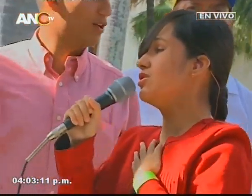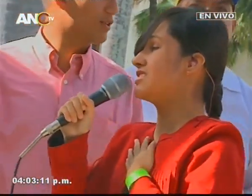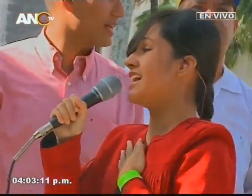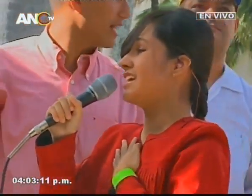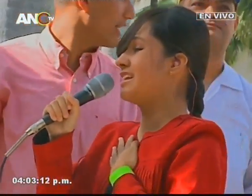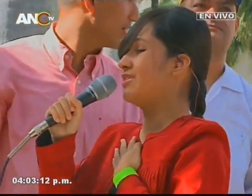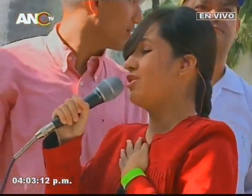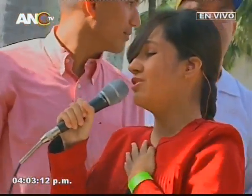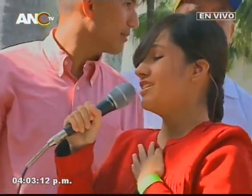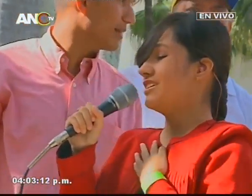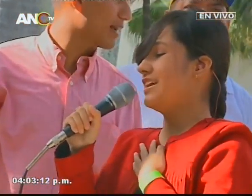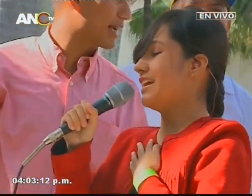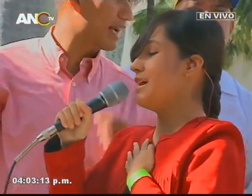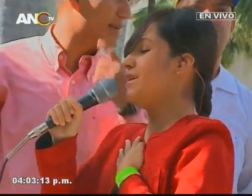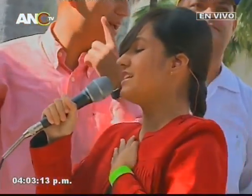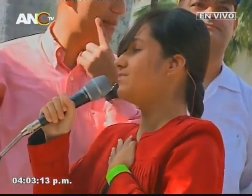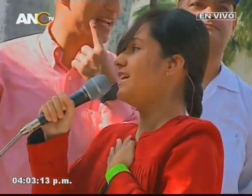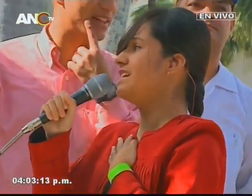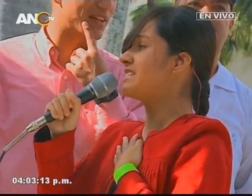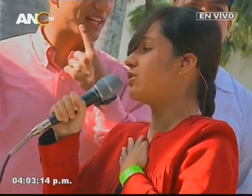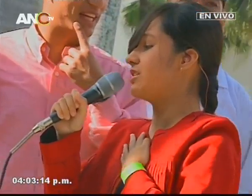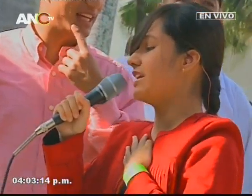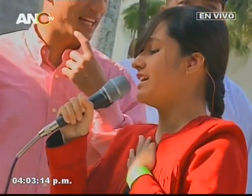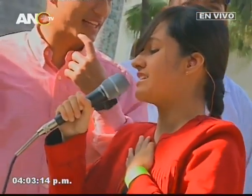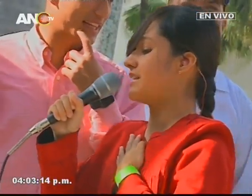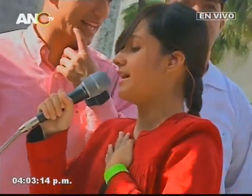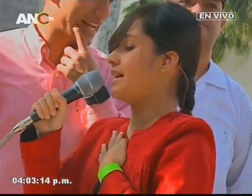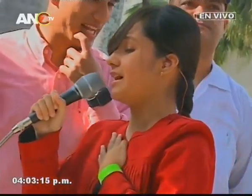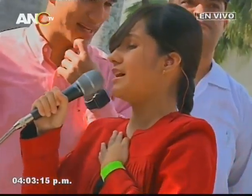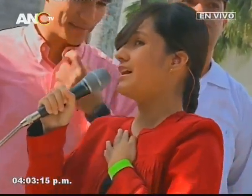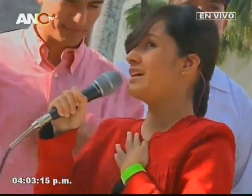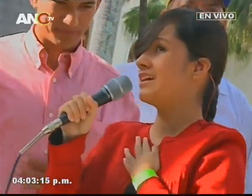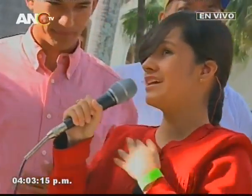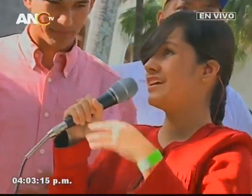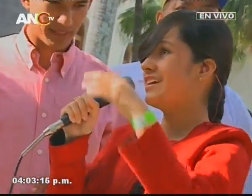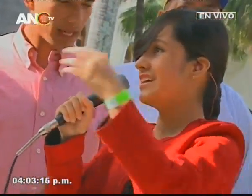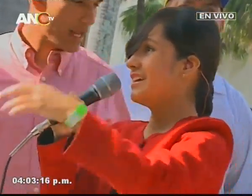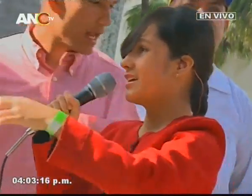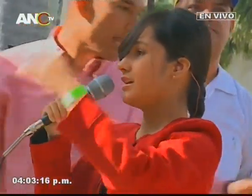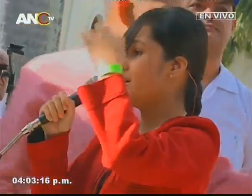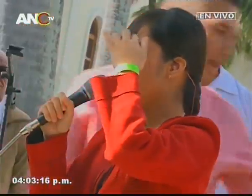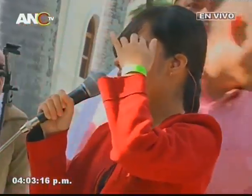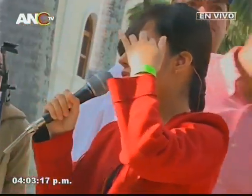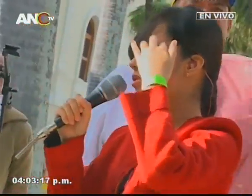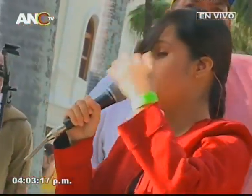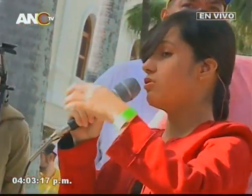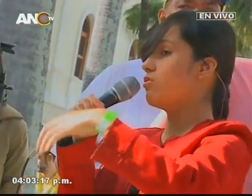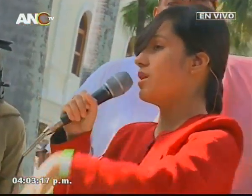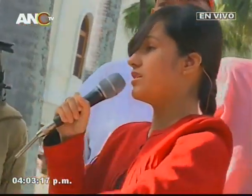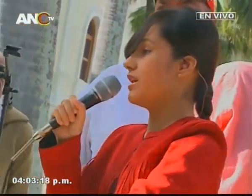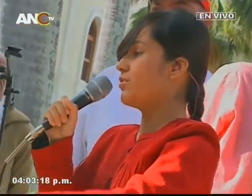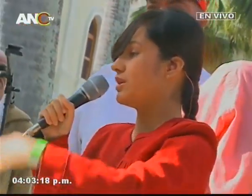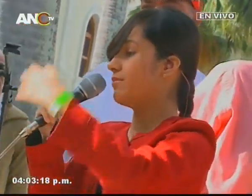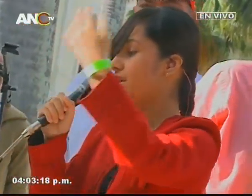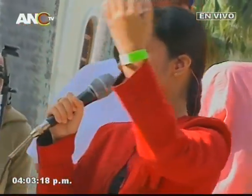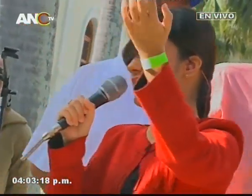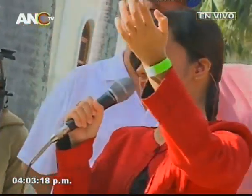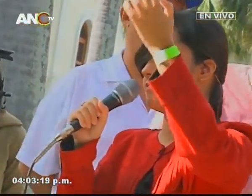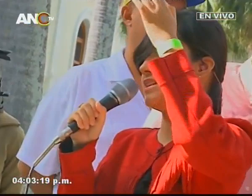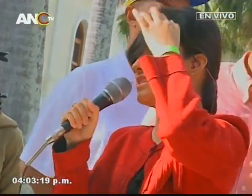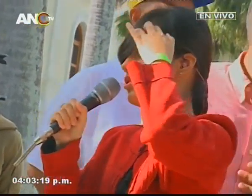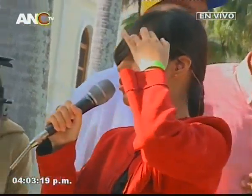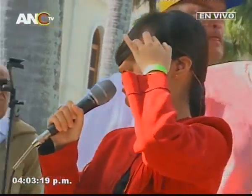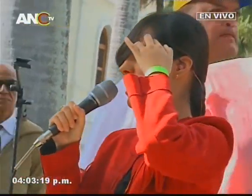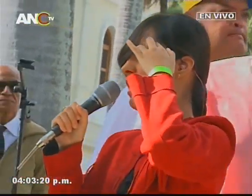Lucerito, lucerito, dile que me has visto triste, que debajo de un guayabo también me